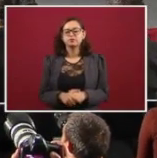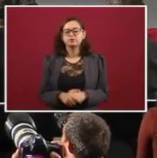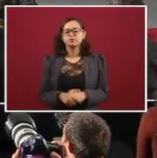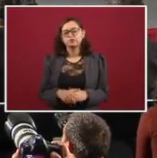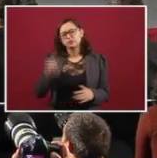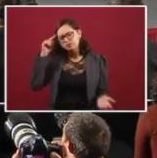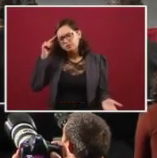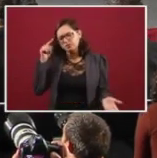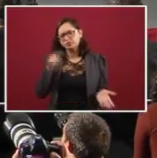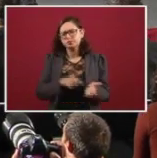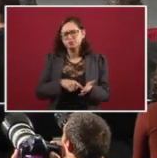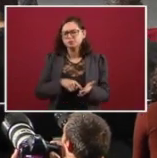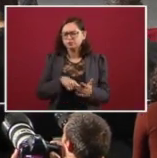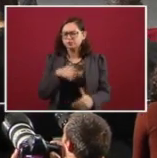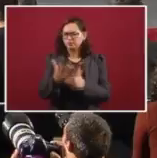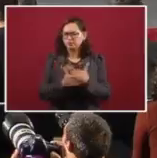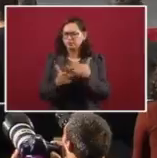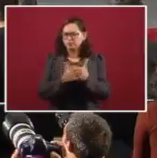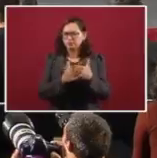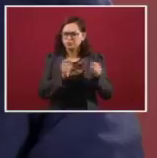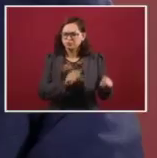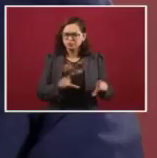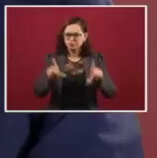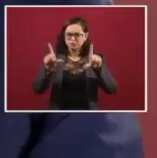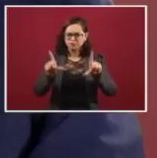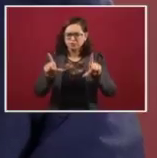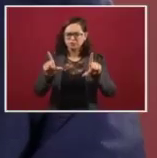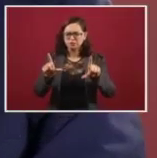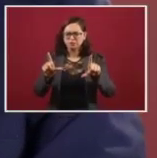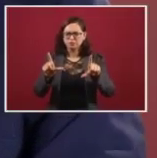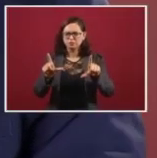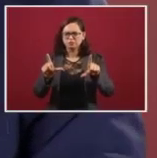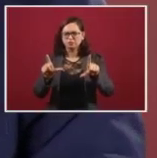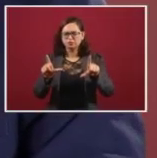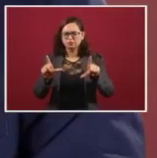Yo creo que lo están por subir, si no es que